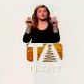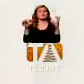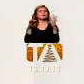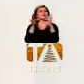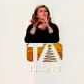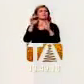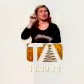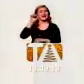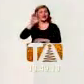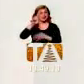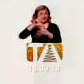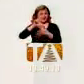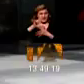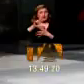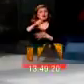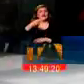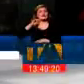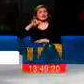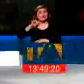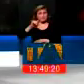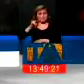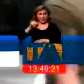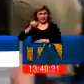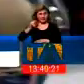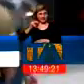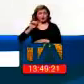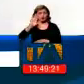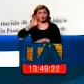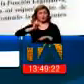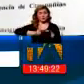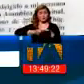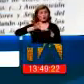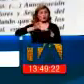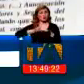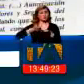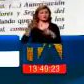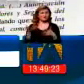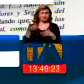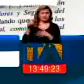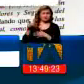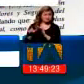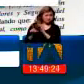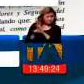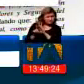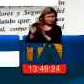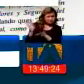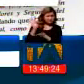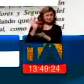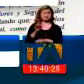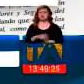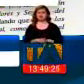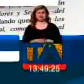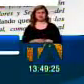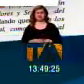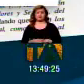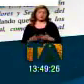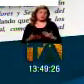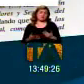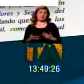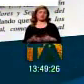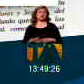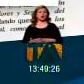Alianza, Latina e Hispana de Seguros, según su procurador, no constituye una persona jurídica y por tal razón carece